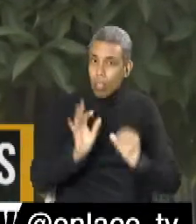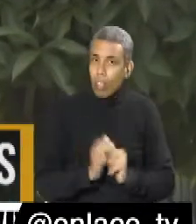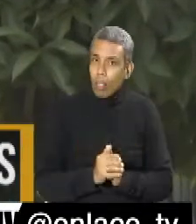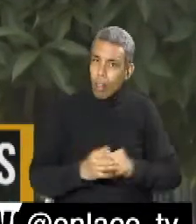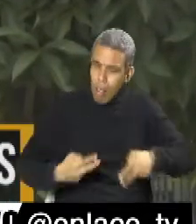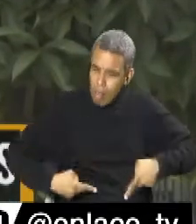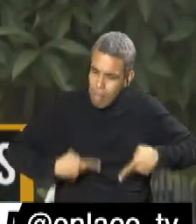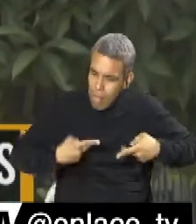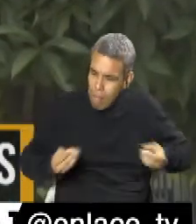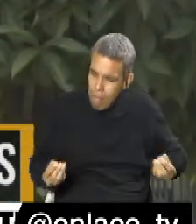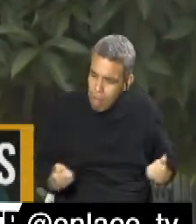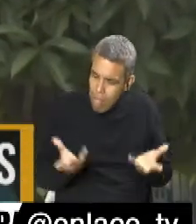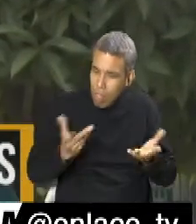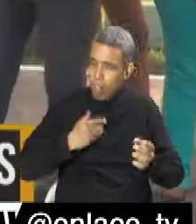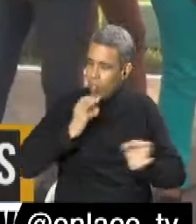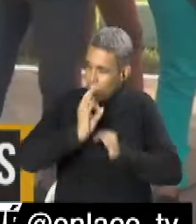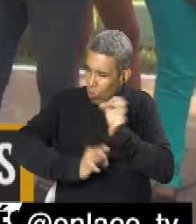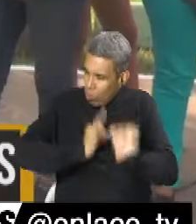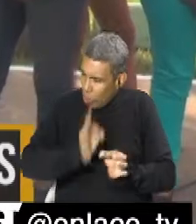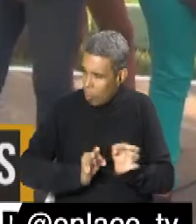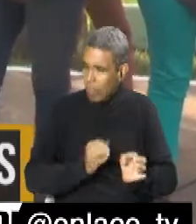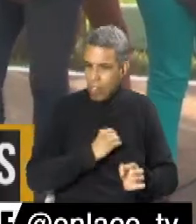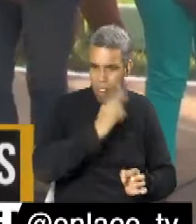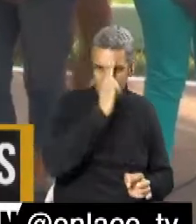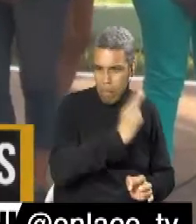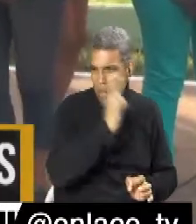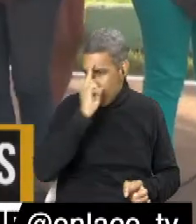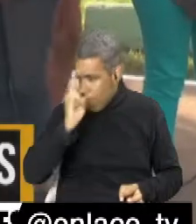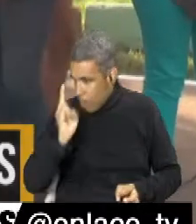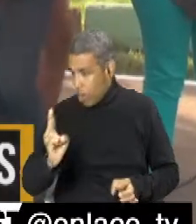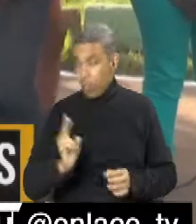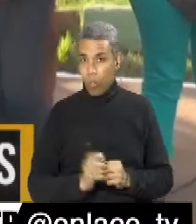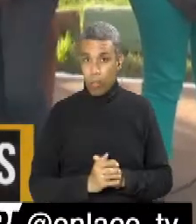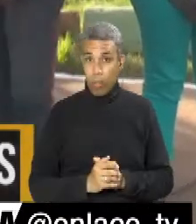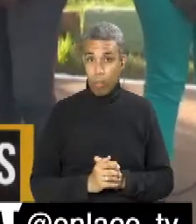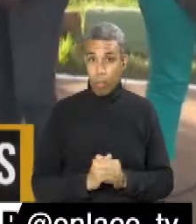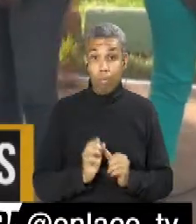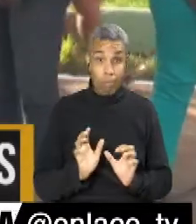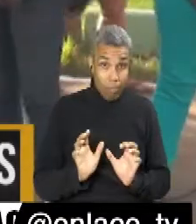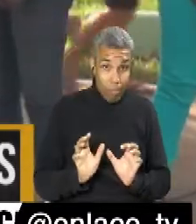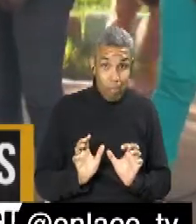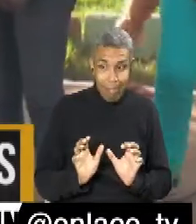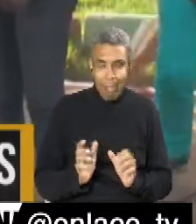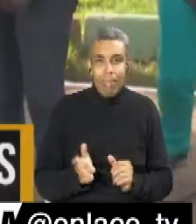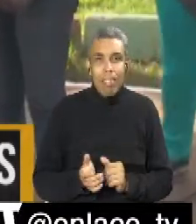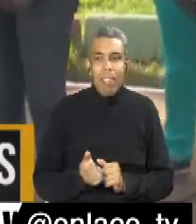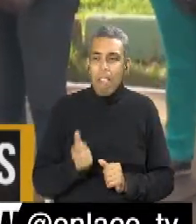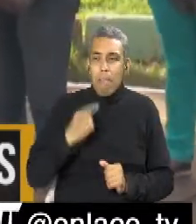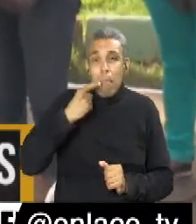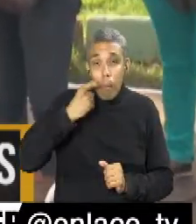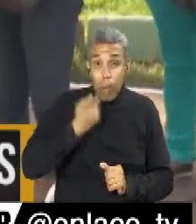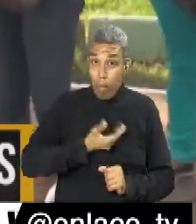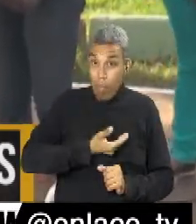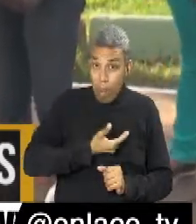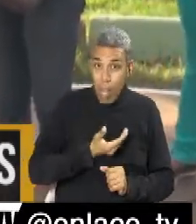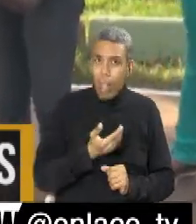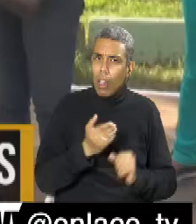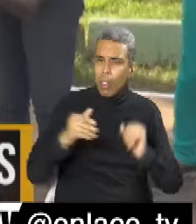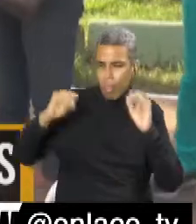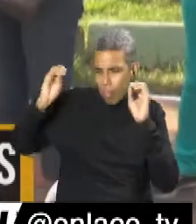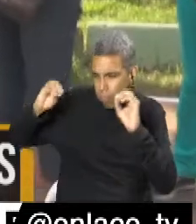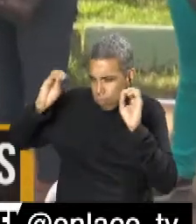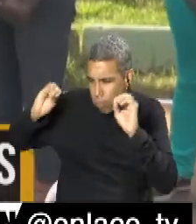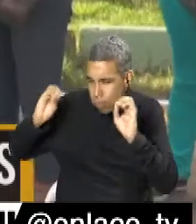pero lo que estamos buscando es que los muchachos hoy por hoy tratemos a través de sus propios padres evitar el uso de